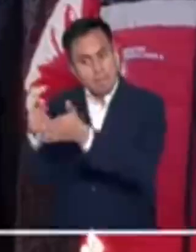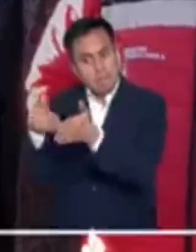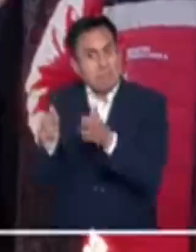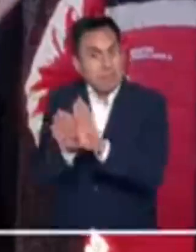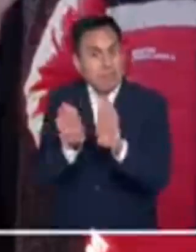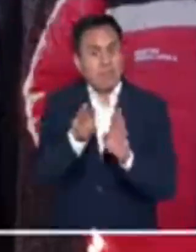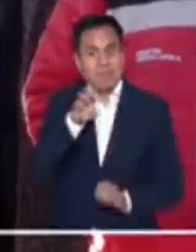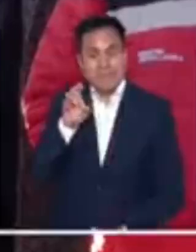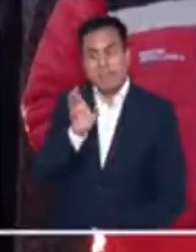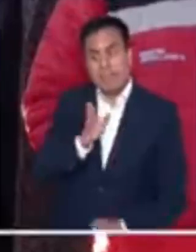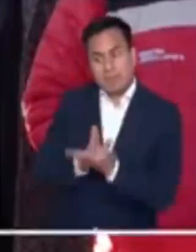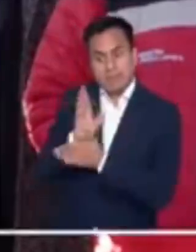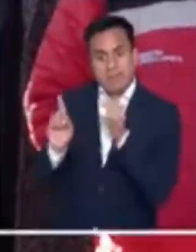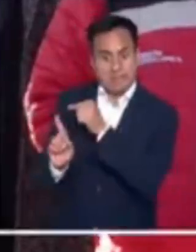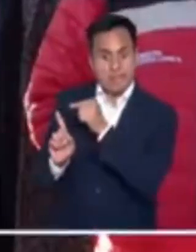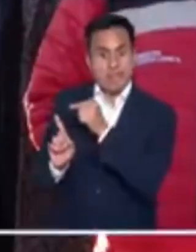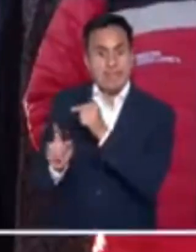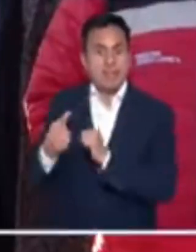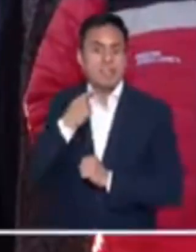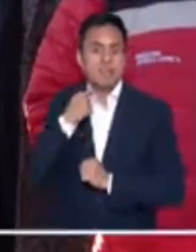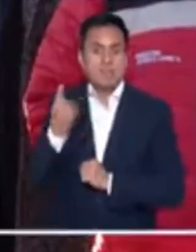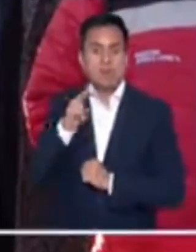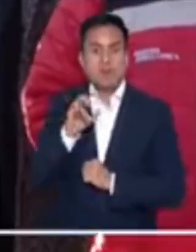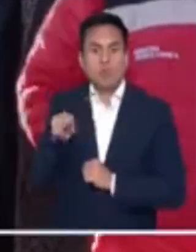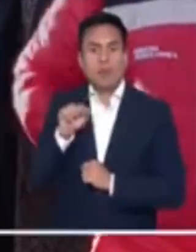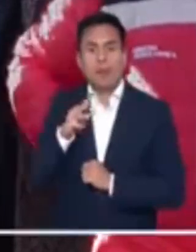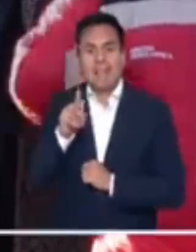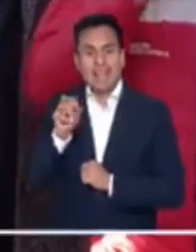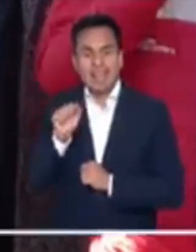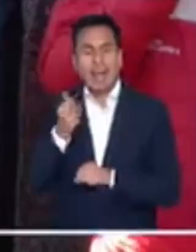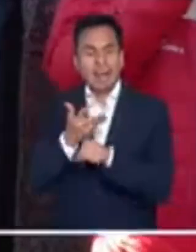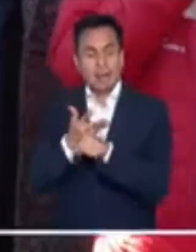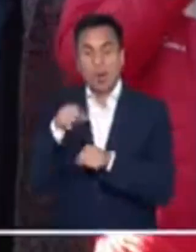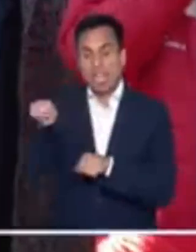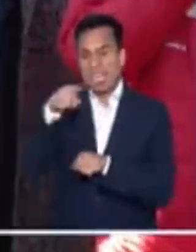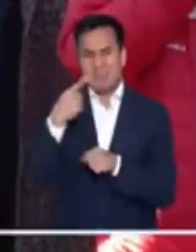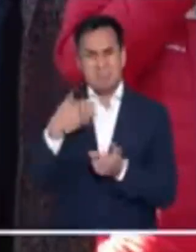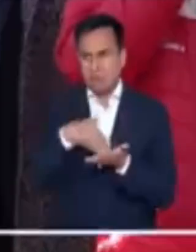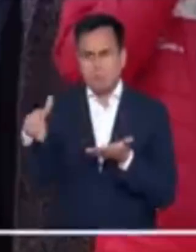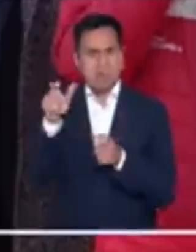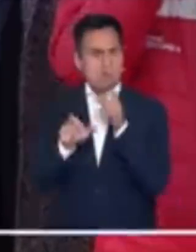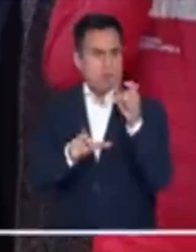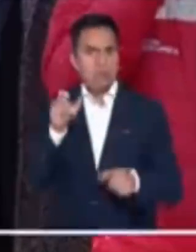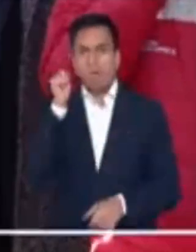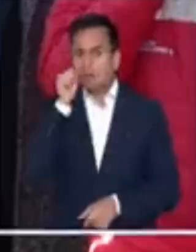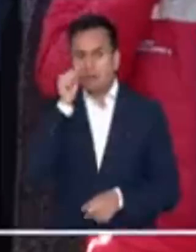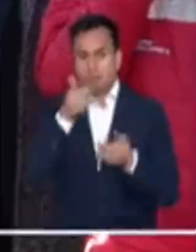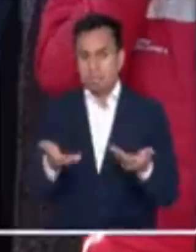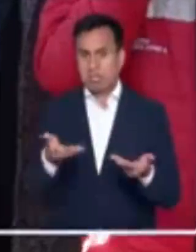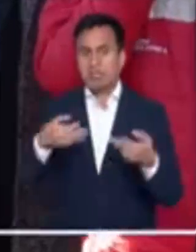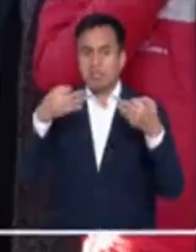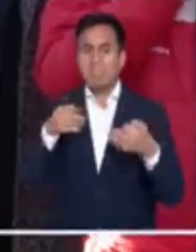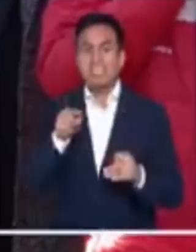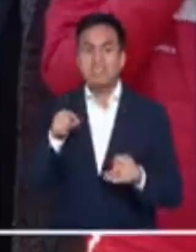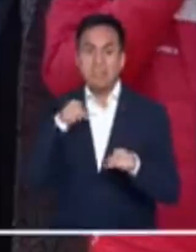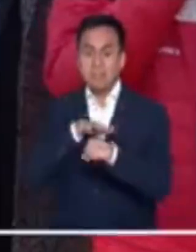con Merced, va a haber un momento en que la vía afectada va a ser Vicuña Maquena y por aquí transitan miles, millones de personas todos los días y ciertamente